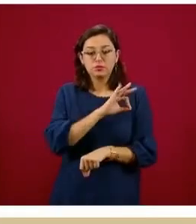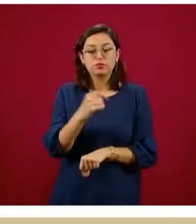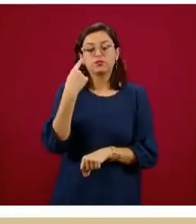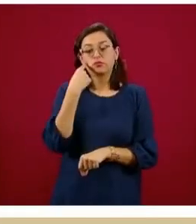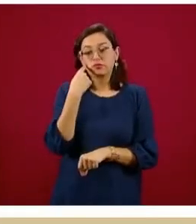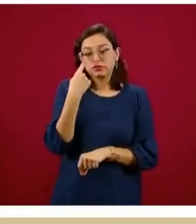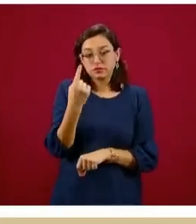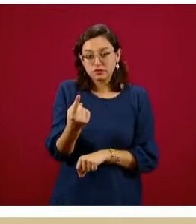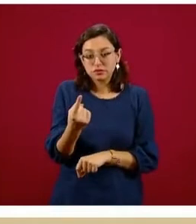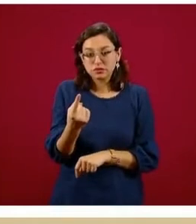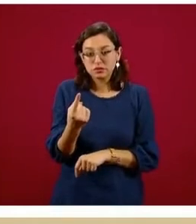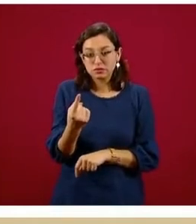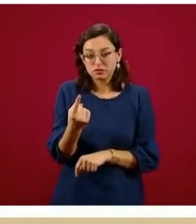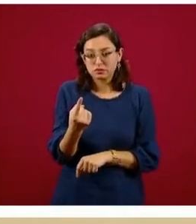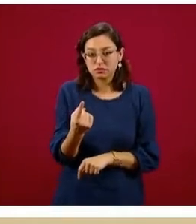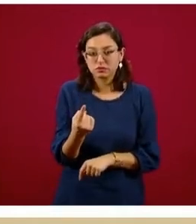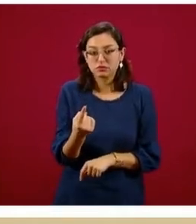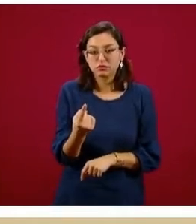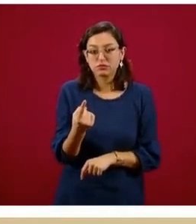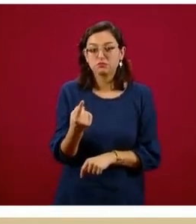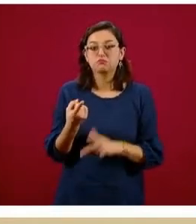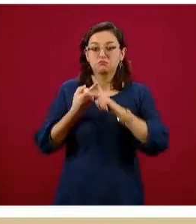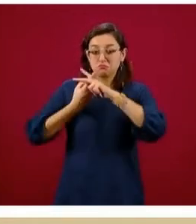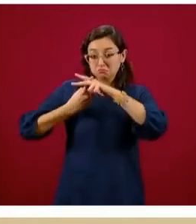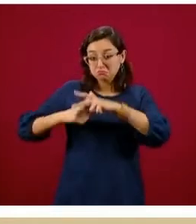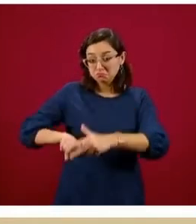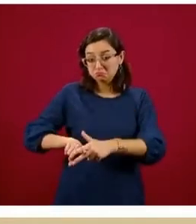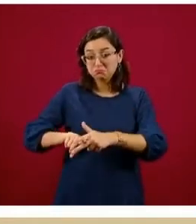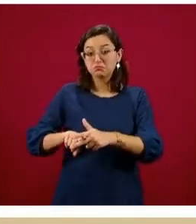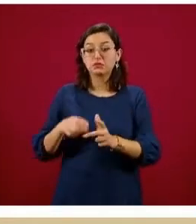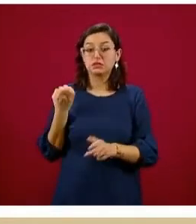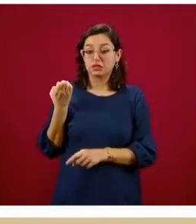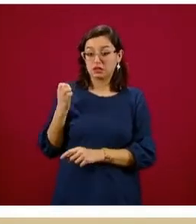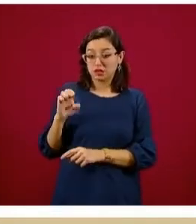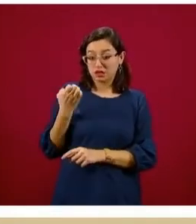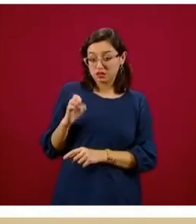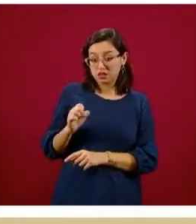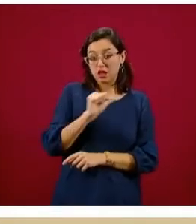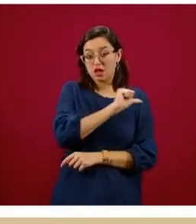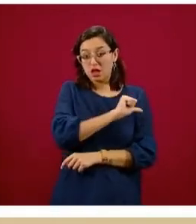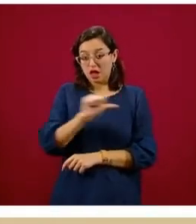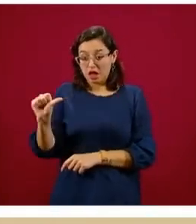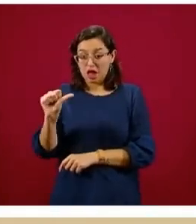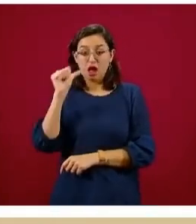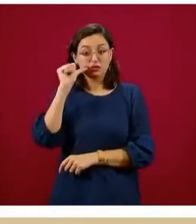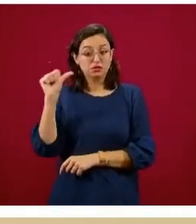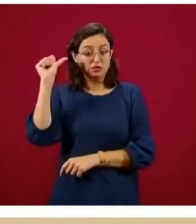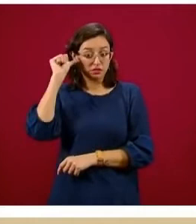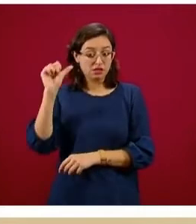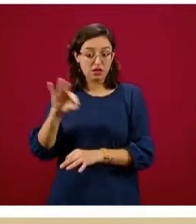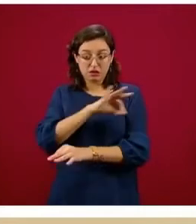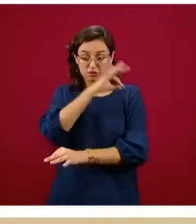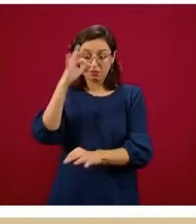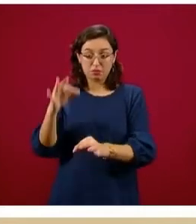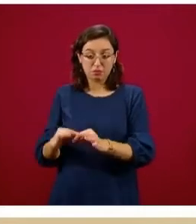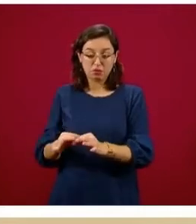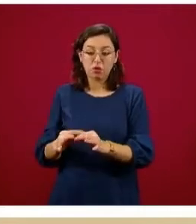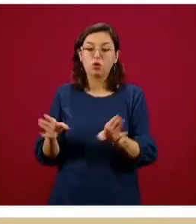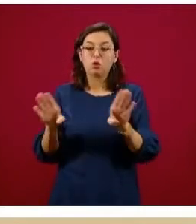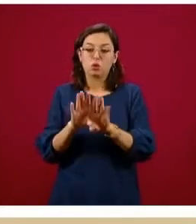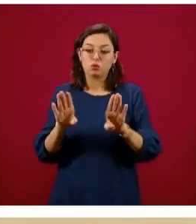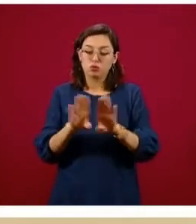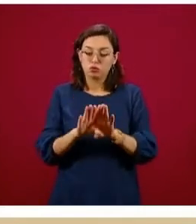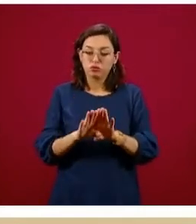su distribución desde que se inició con esas pruebas, desde el mes de enero hasta el corte del día de ayer, cómo se